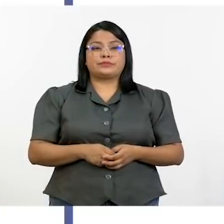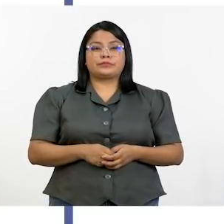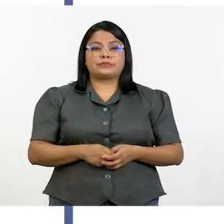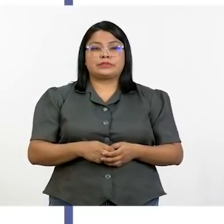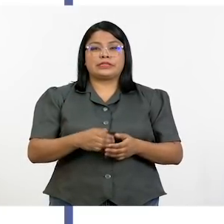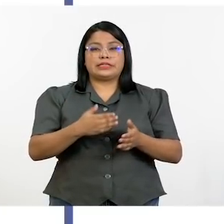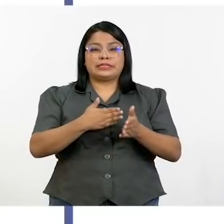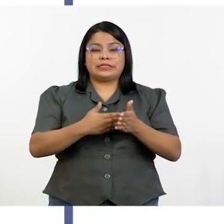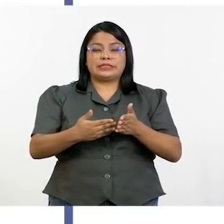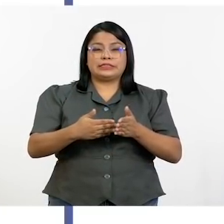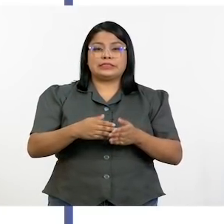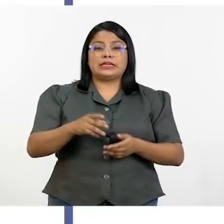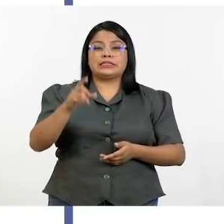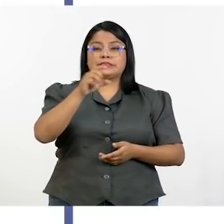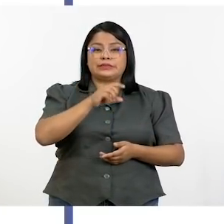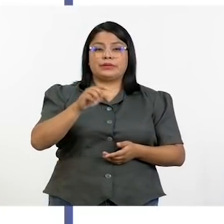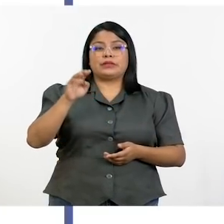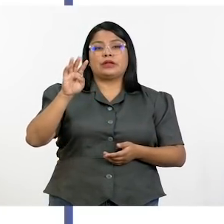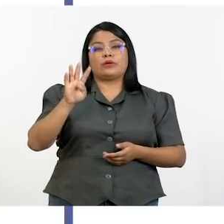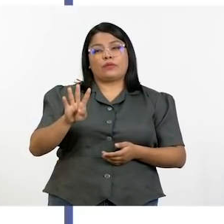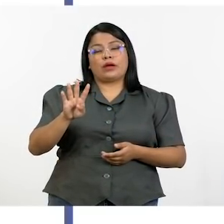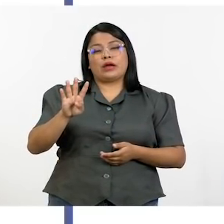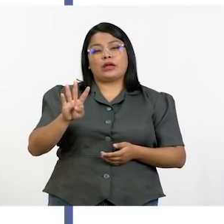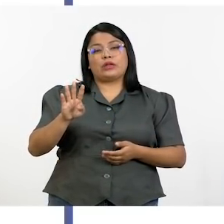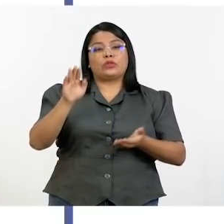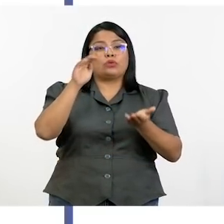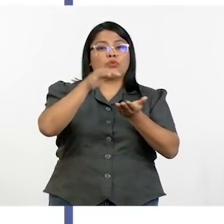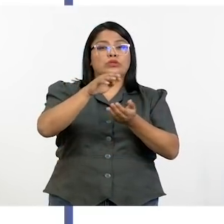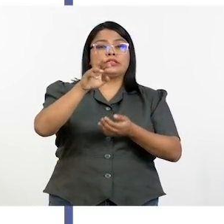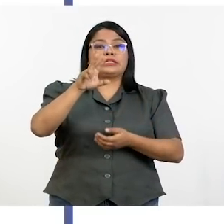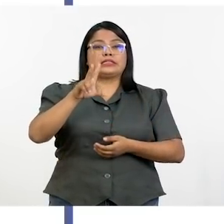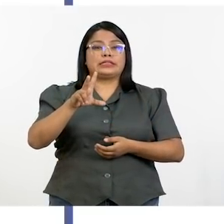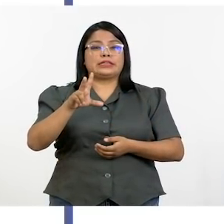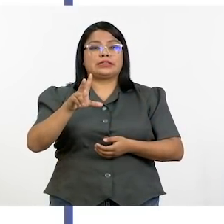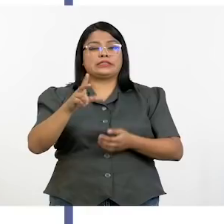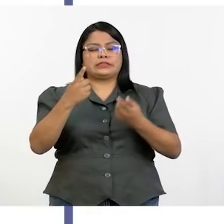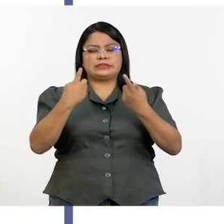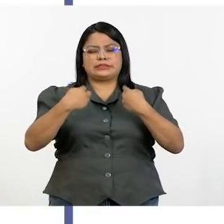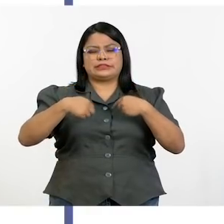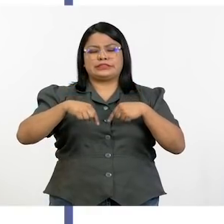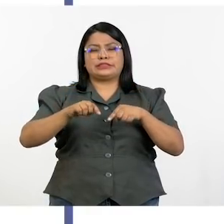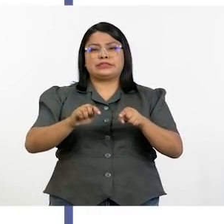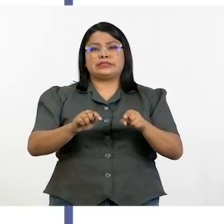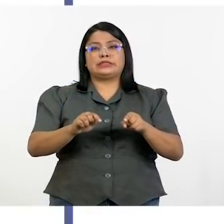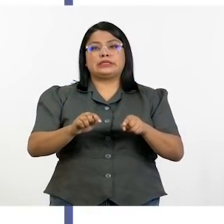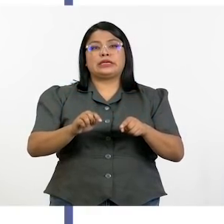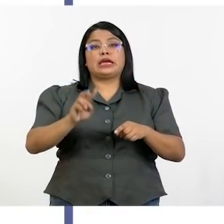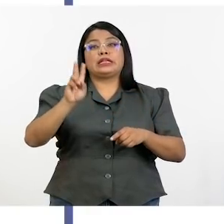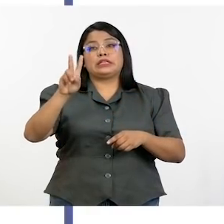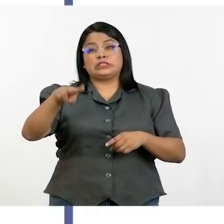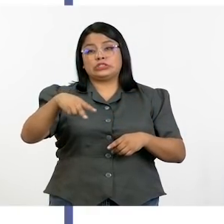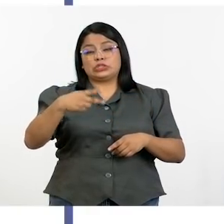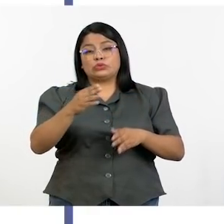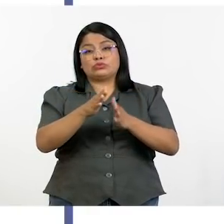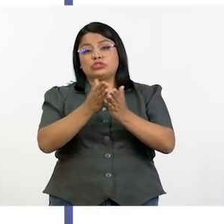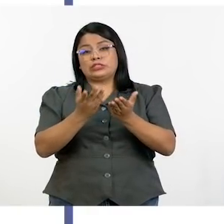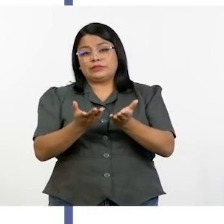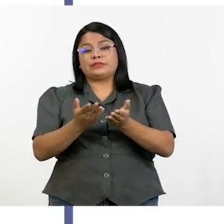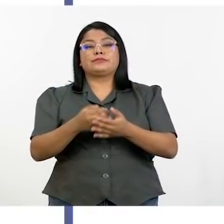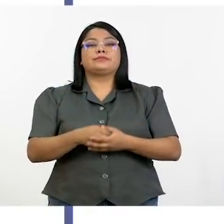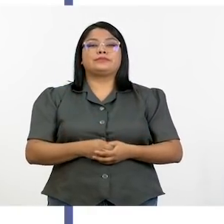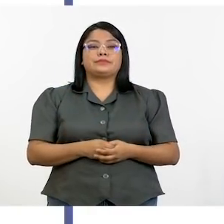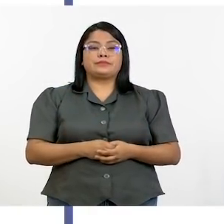trimestre inicia en la semana 4 de la unidad 3 y continúa en el tomo 2.